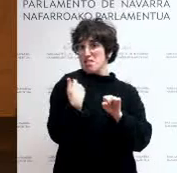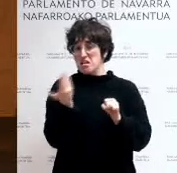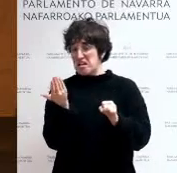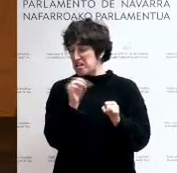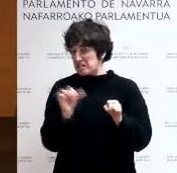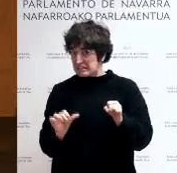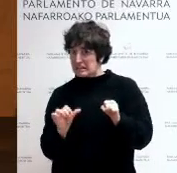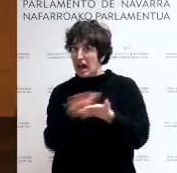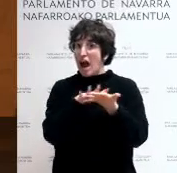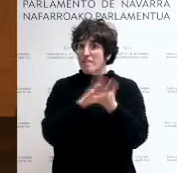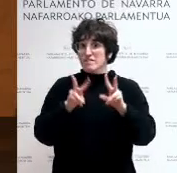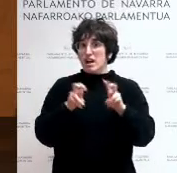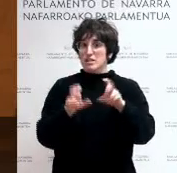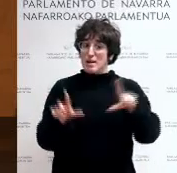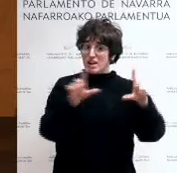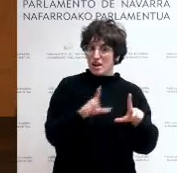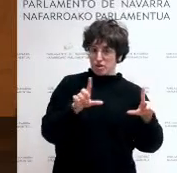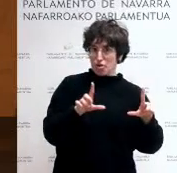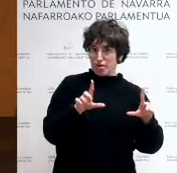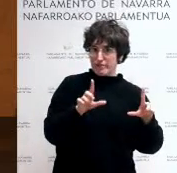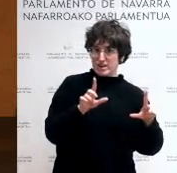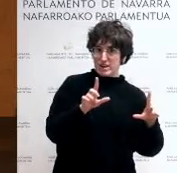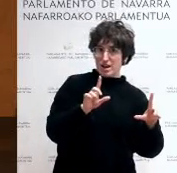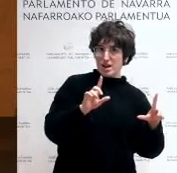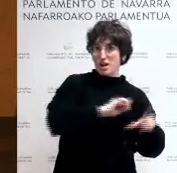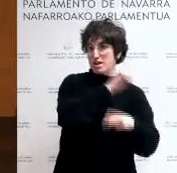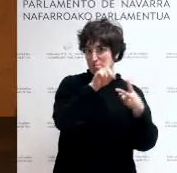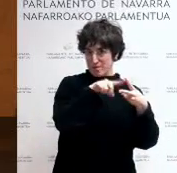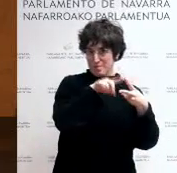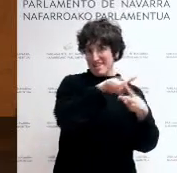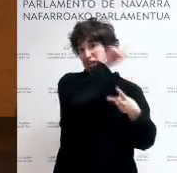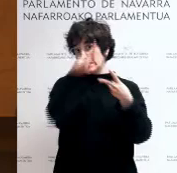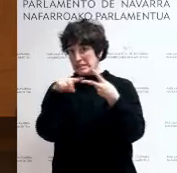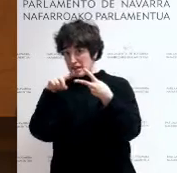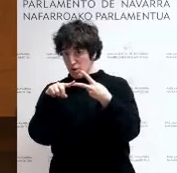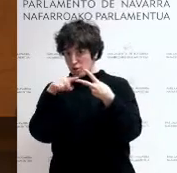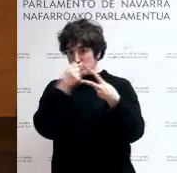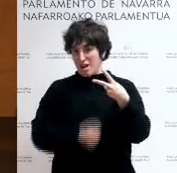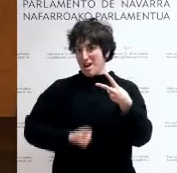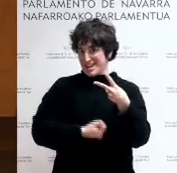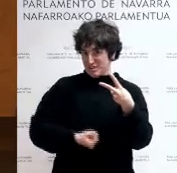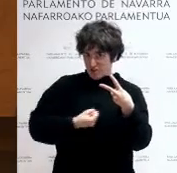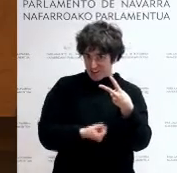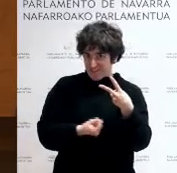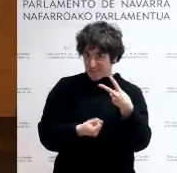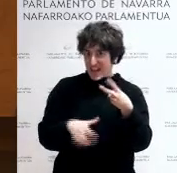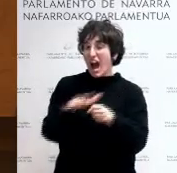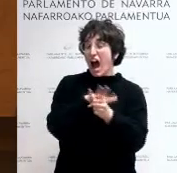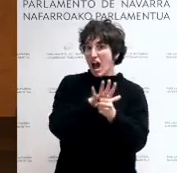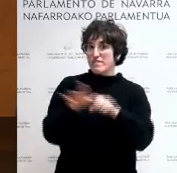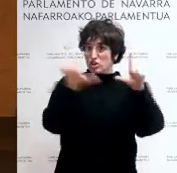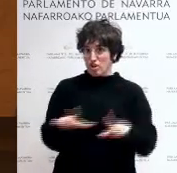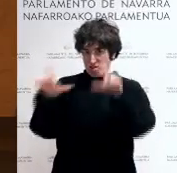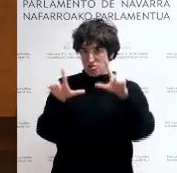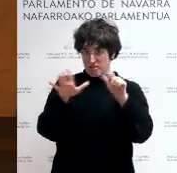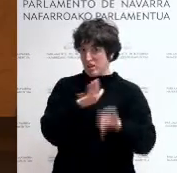la radiografía, la ecografía es la exploración más realizada en cualquier servicio radiológico del mundo. Decía, y eso es porque es la primera